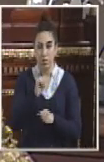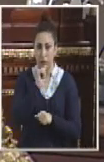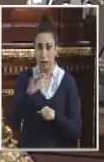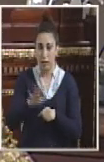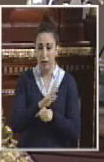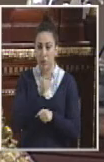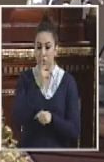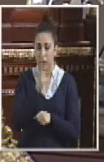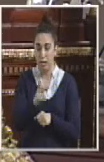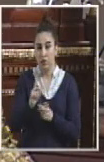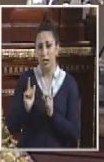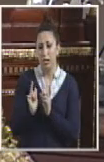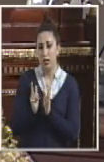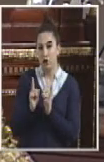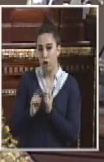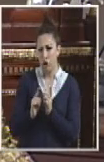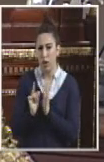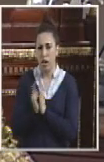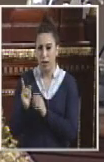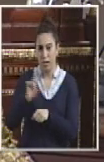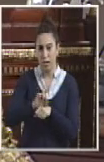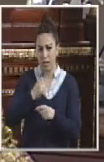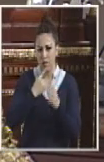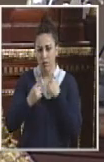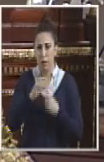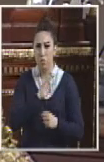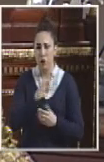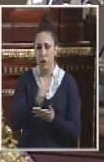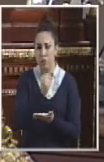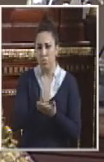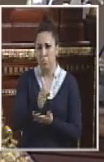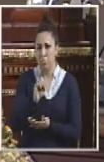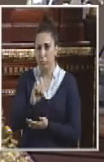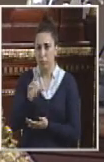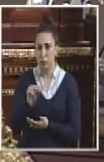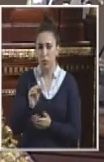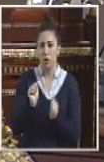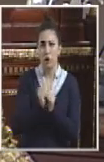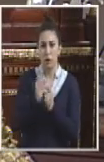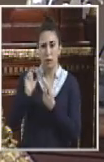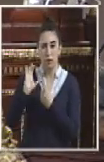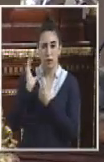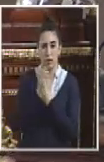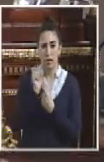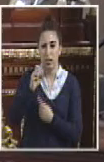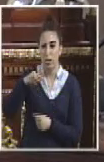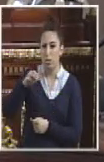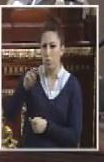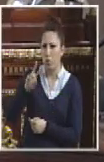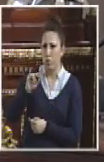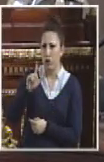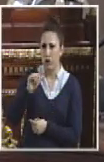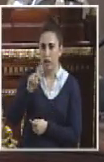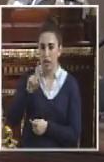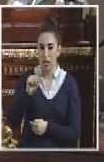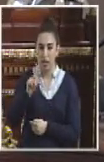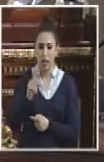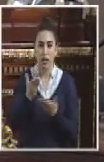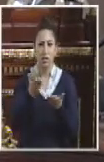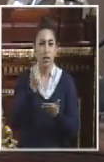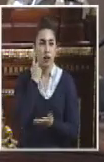en el Diario de los Debates y se turnará para su análisis y dictamen a la Comisión de Movilidad Sustentable. Diputada Janet